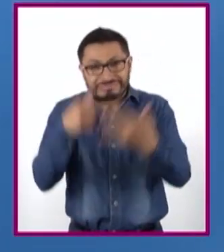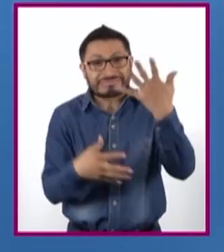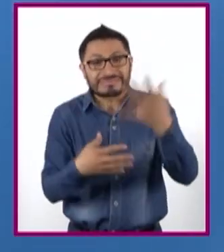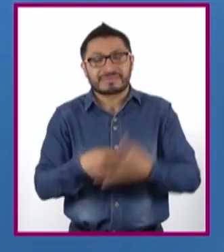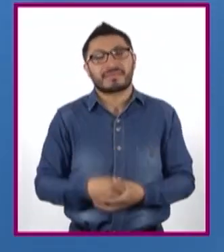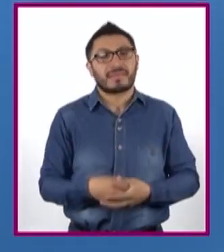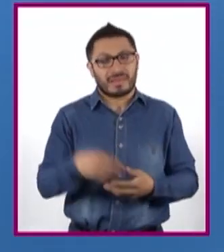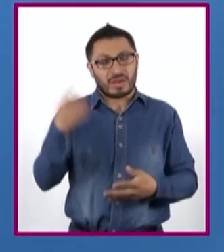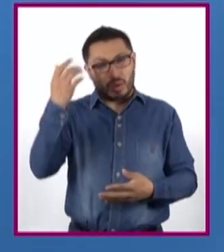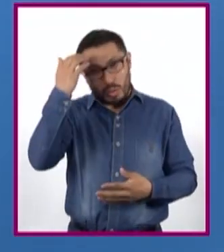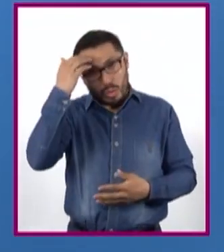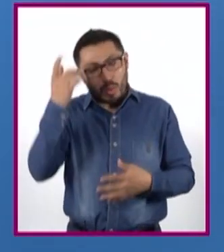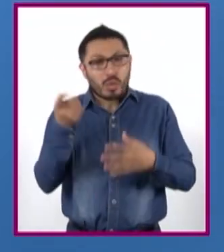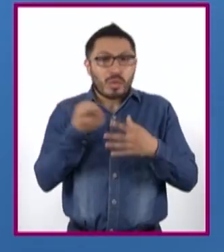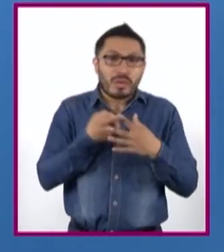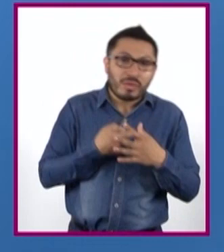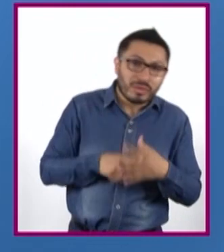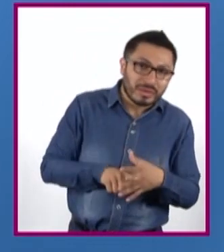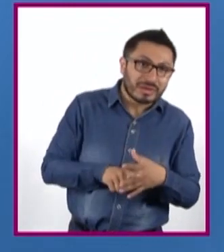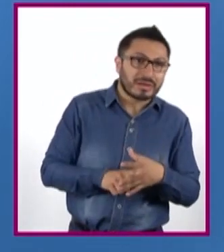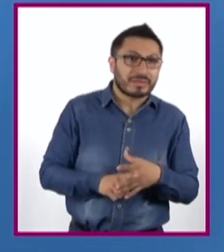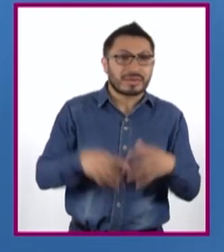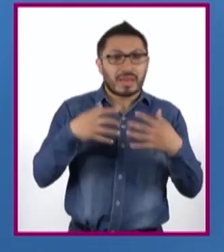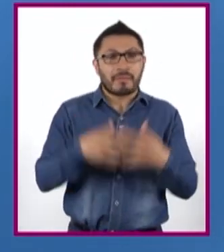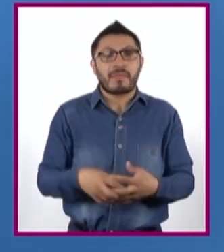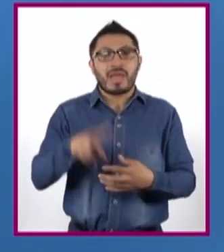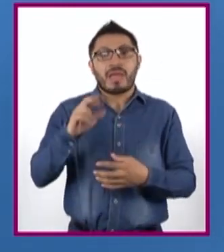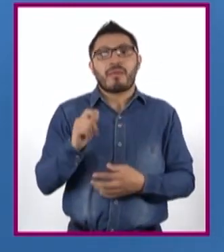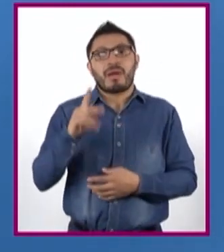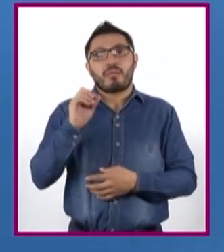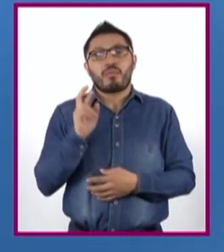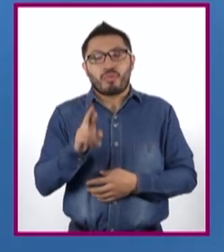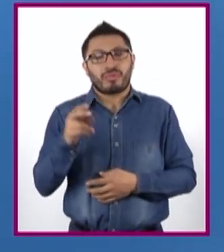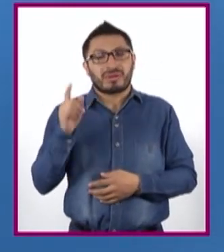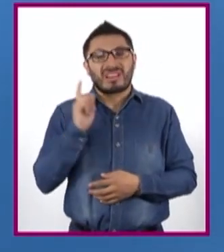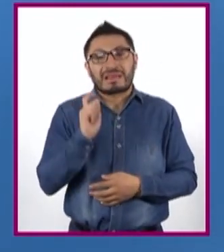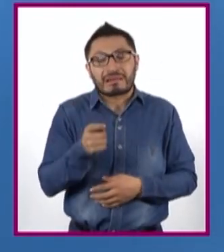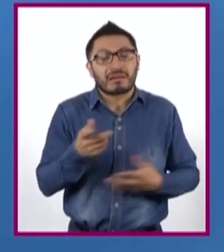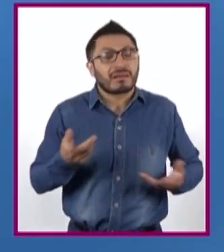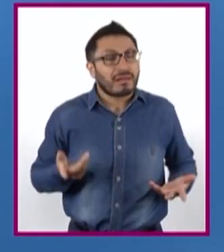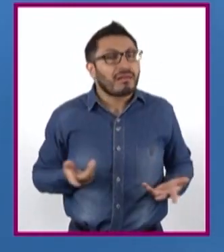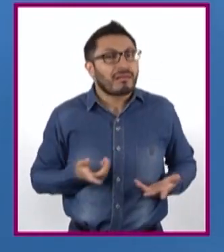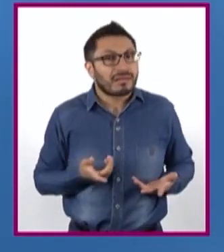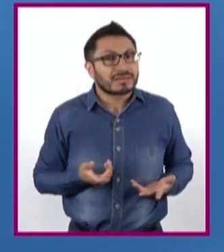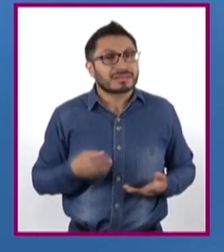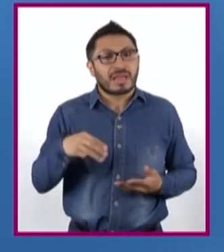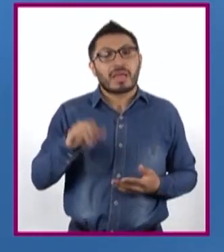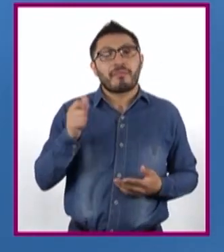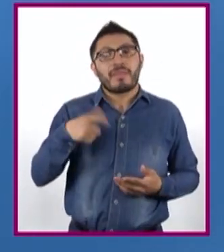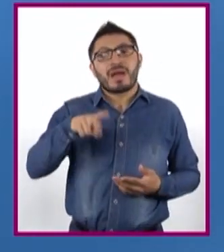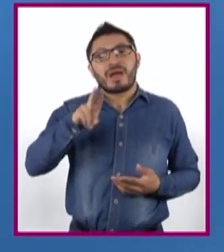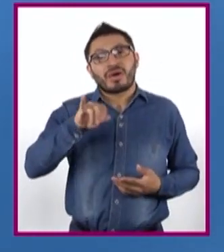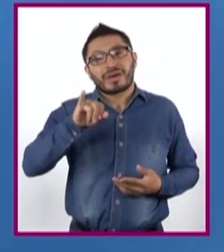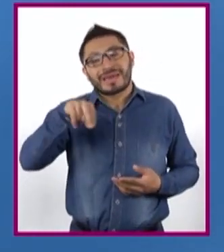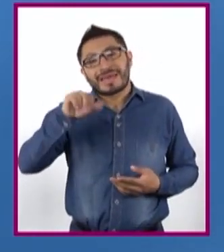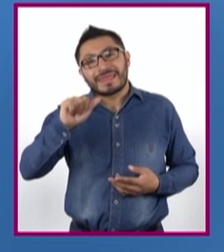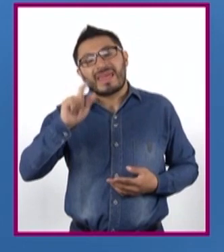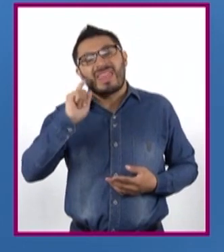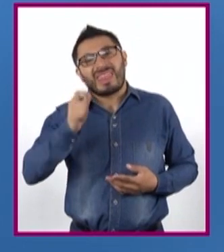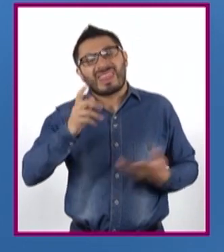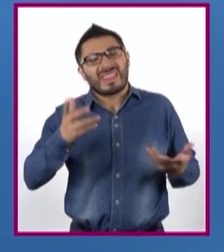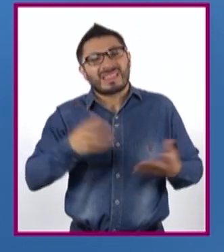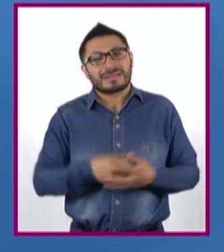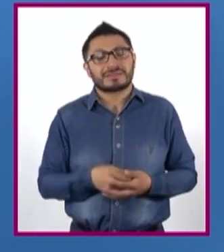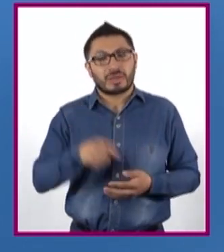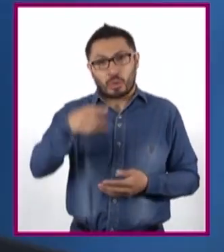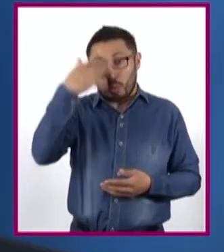en las máquinas de vapor, es necesario preguntarnos, ¿qué es una máquina? Enrique, ¿tú sabes